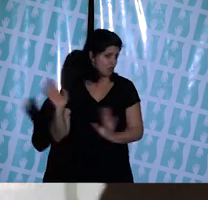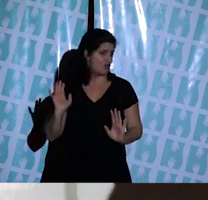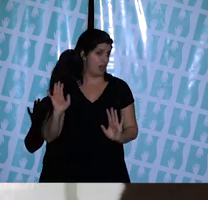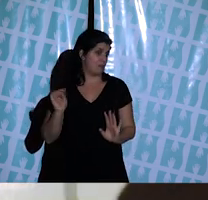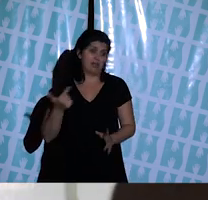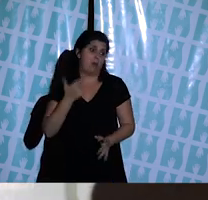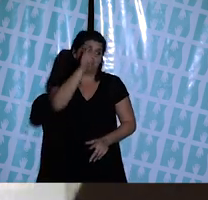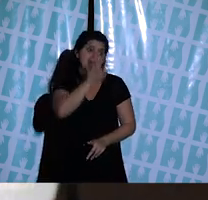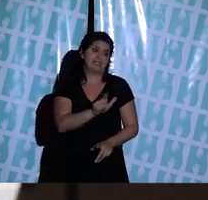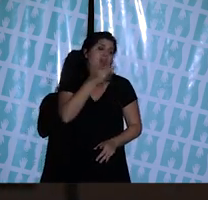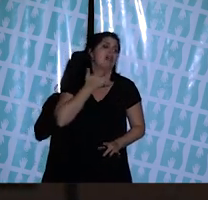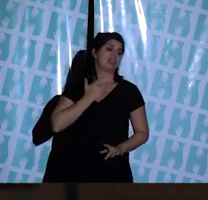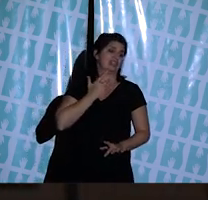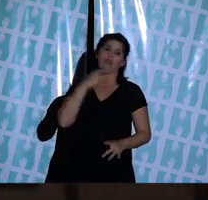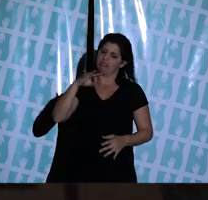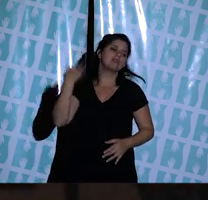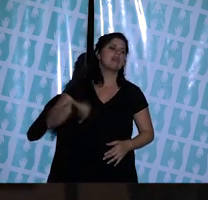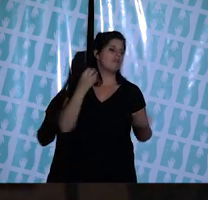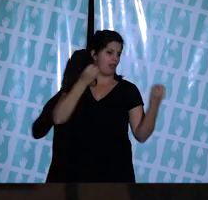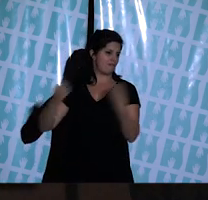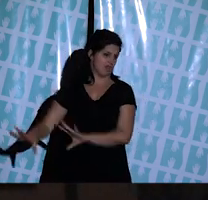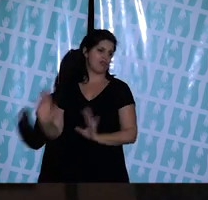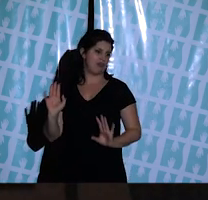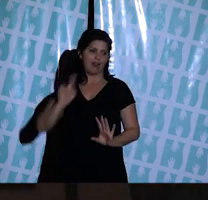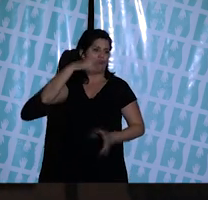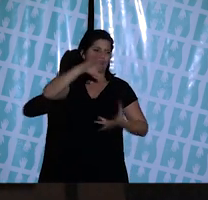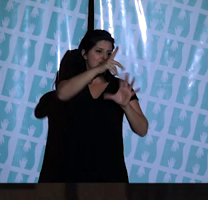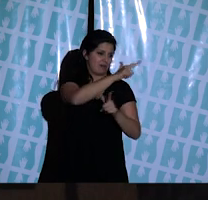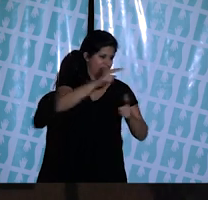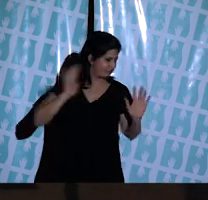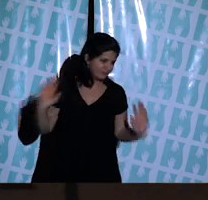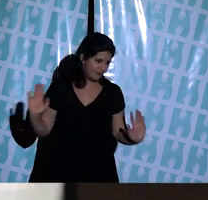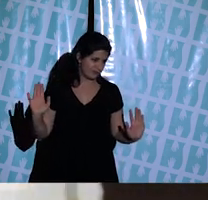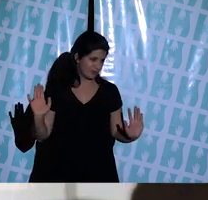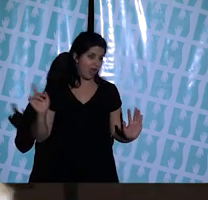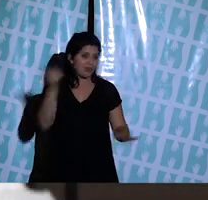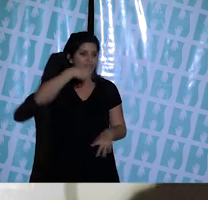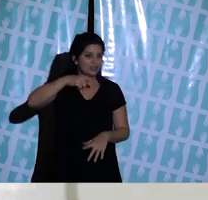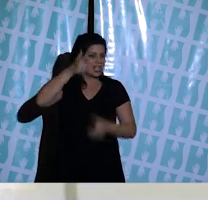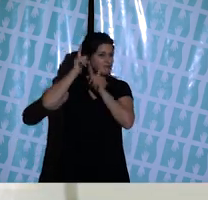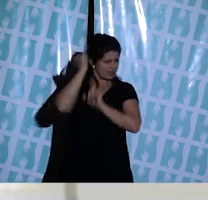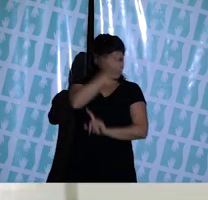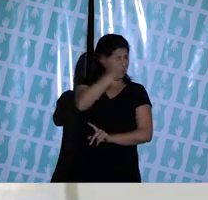hacer. Pero nosotros tenemos muchas formas de acceder a esa vivencia.